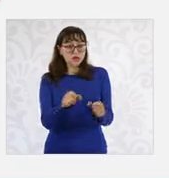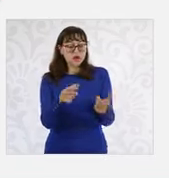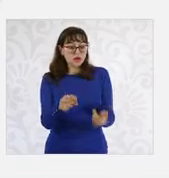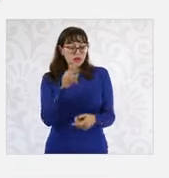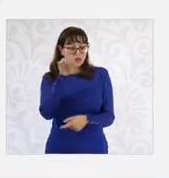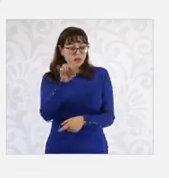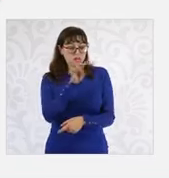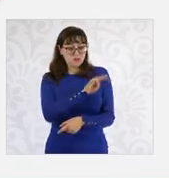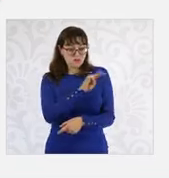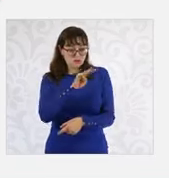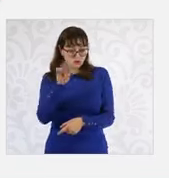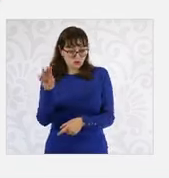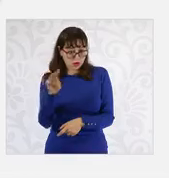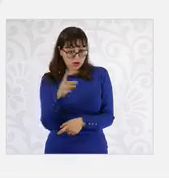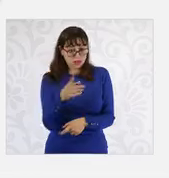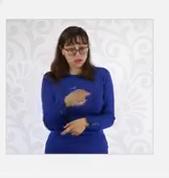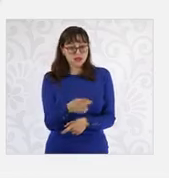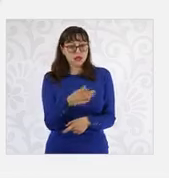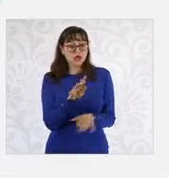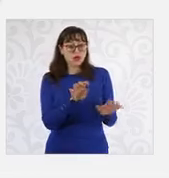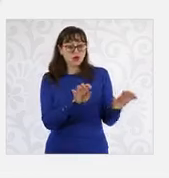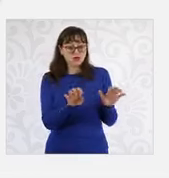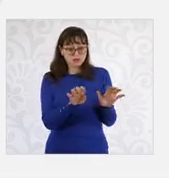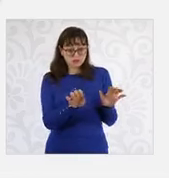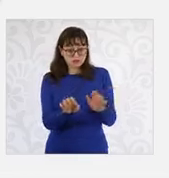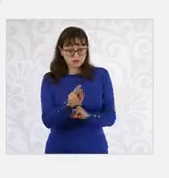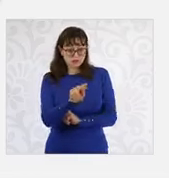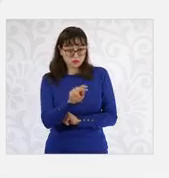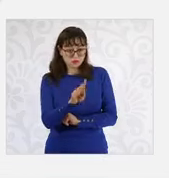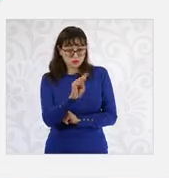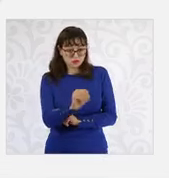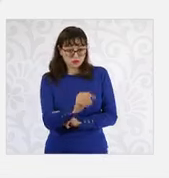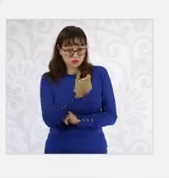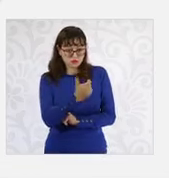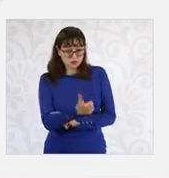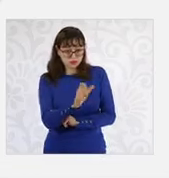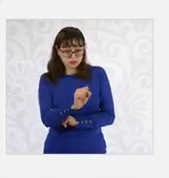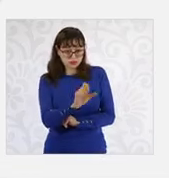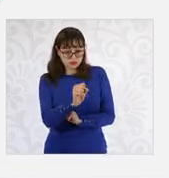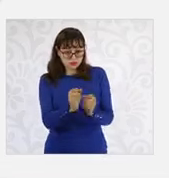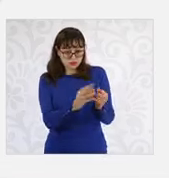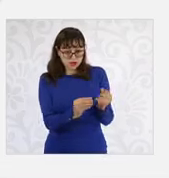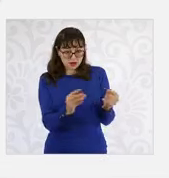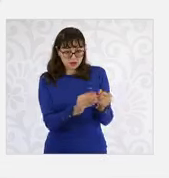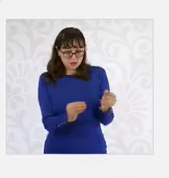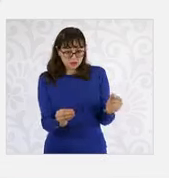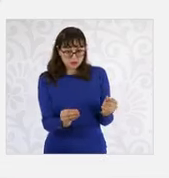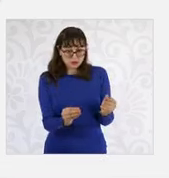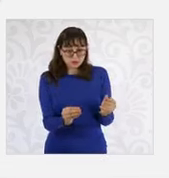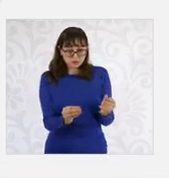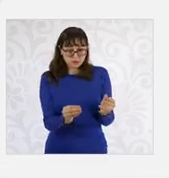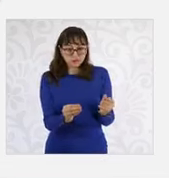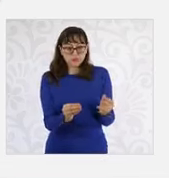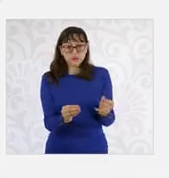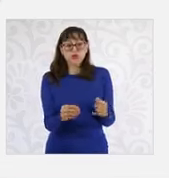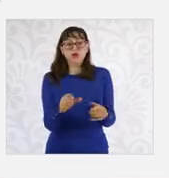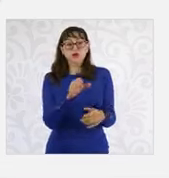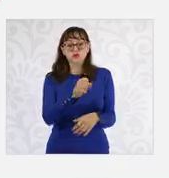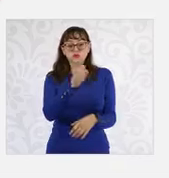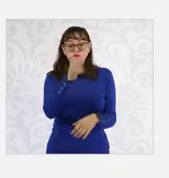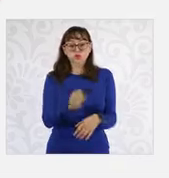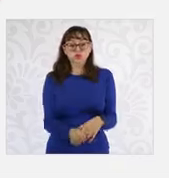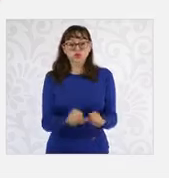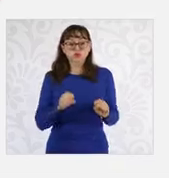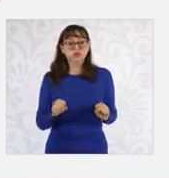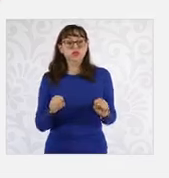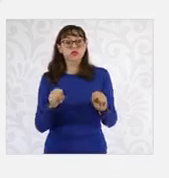Morelia, Michoacán, con un costo de 989 pesos con 60 centavos. Zona Sur, en